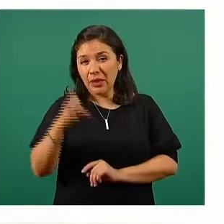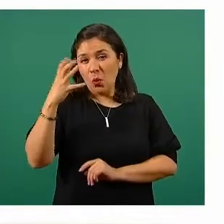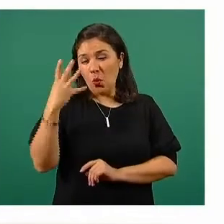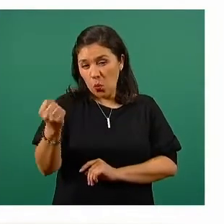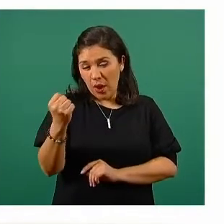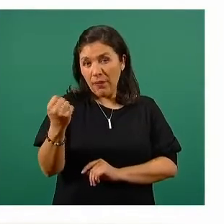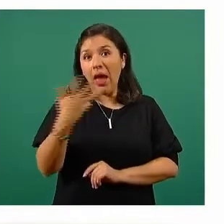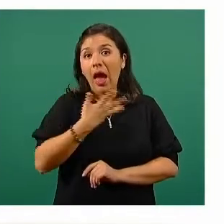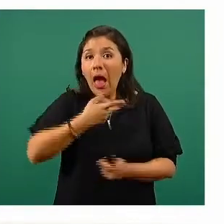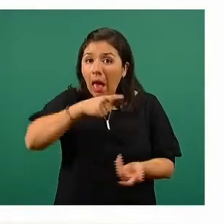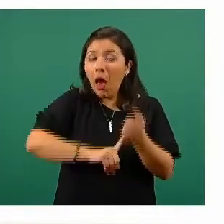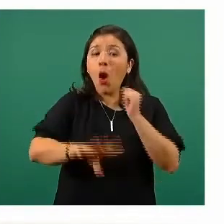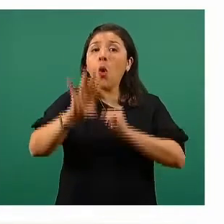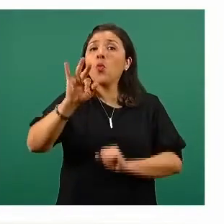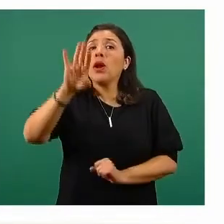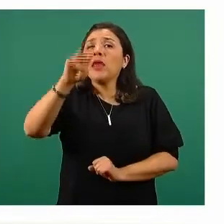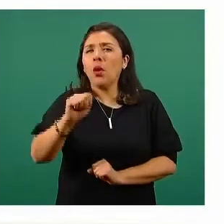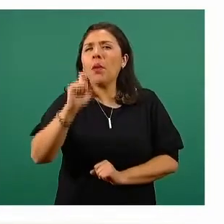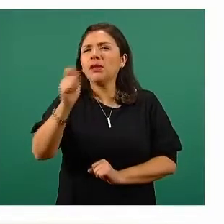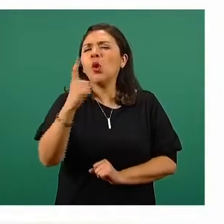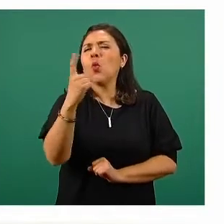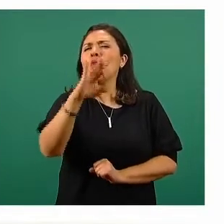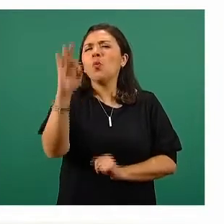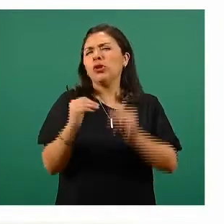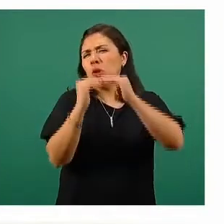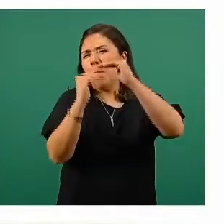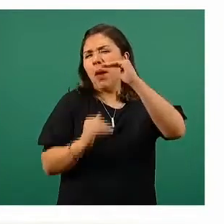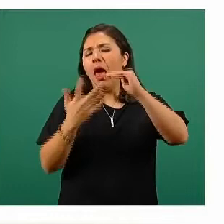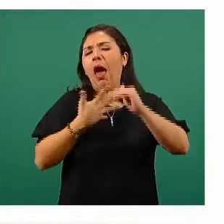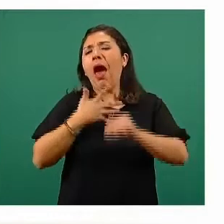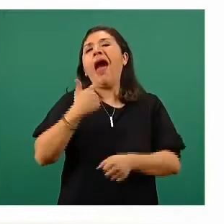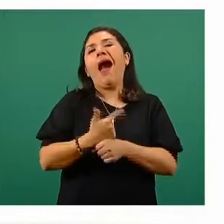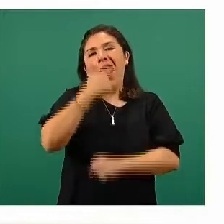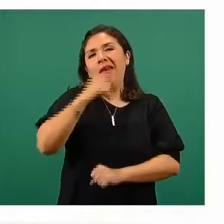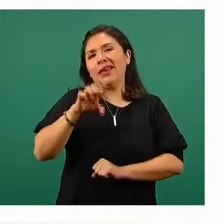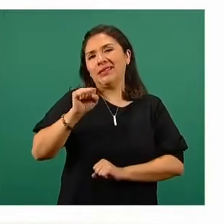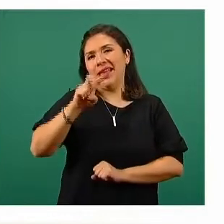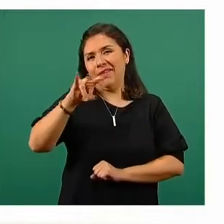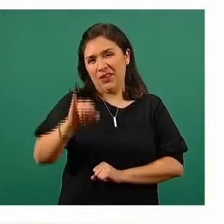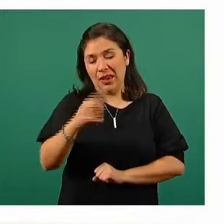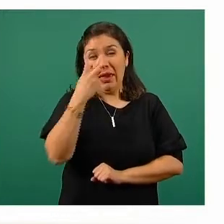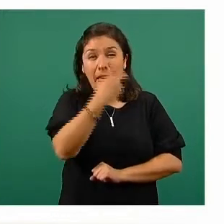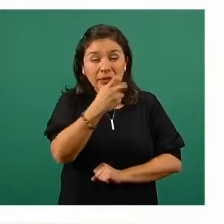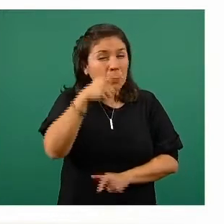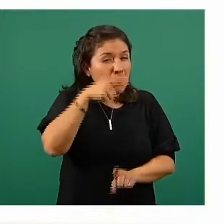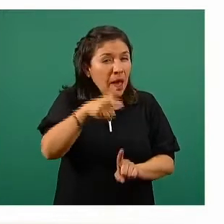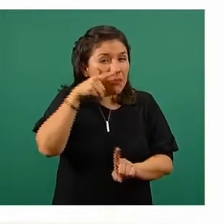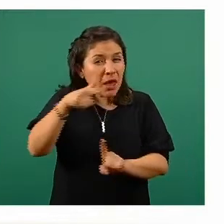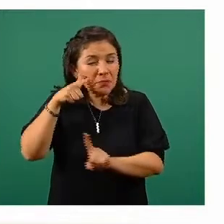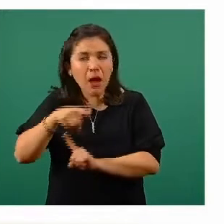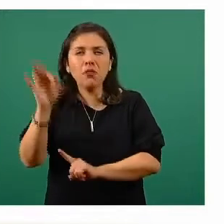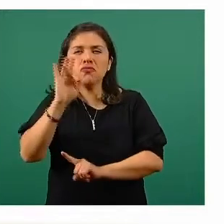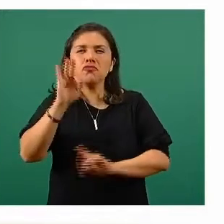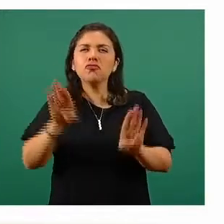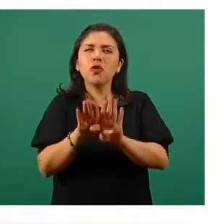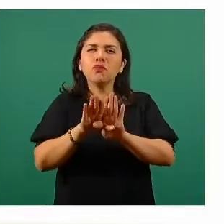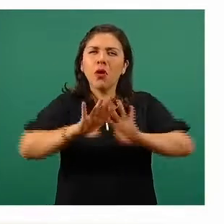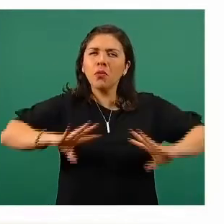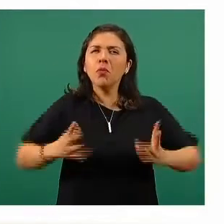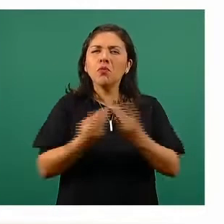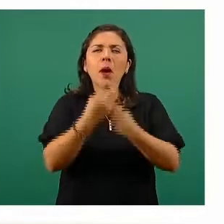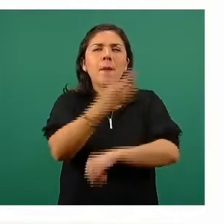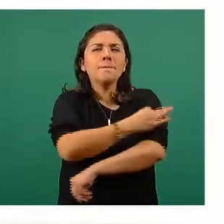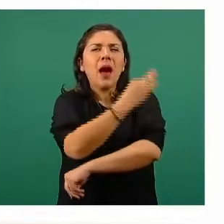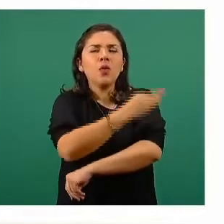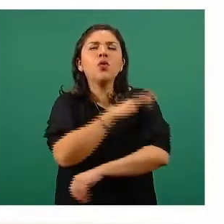es decir, un poco menos del 1%, son ESAVIS graves, de las cuales, si le hacemos una distribución por